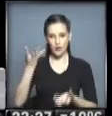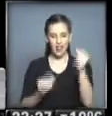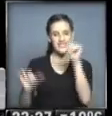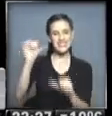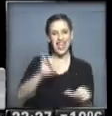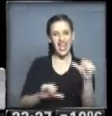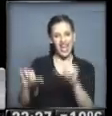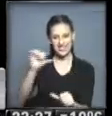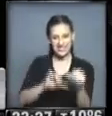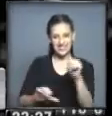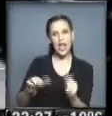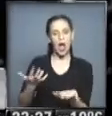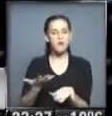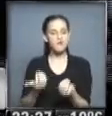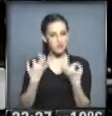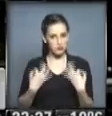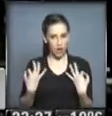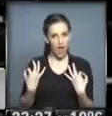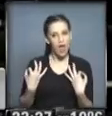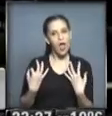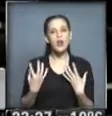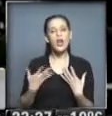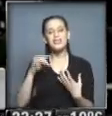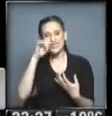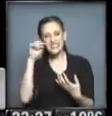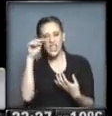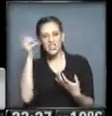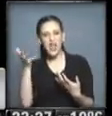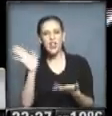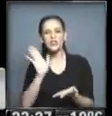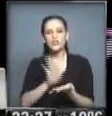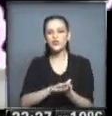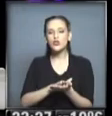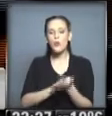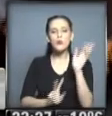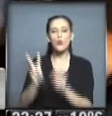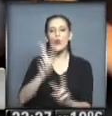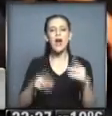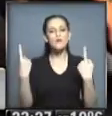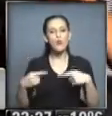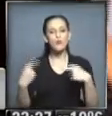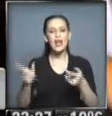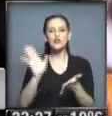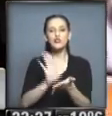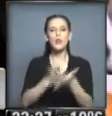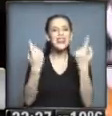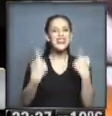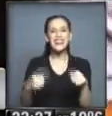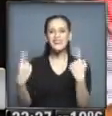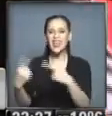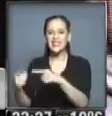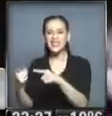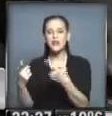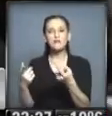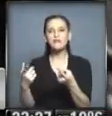madre era ecologista, no sabía eso. Pero está muy interesada en buscar música que represente distintos fenómenos. Por